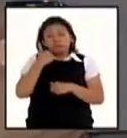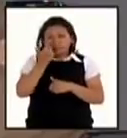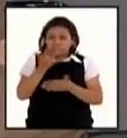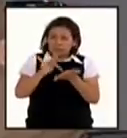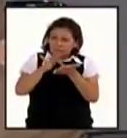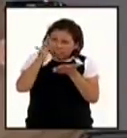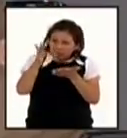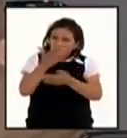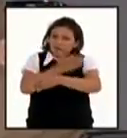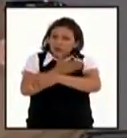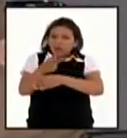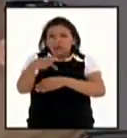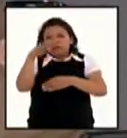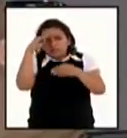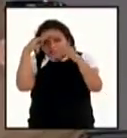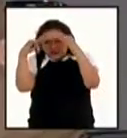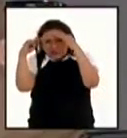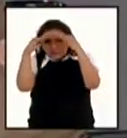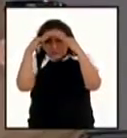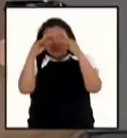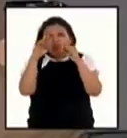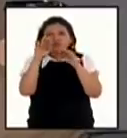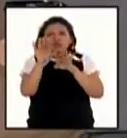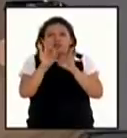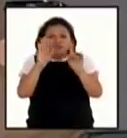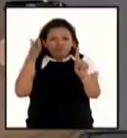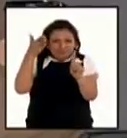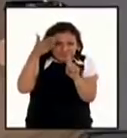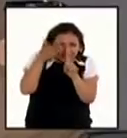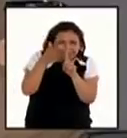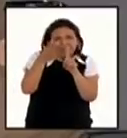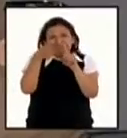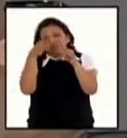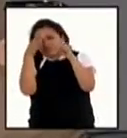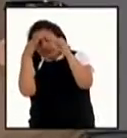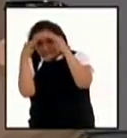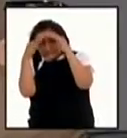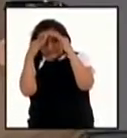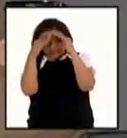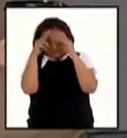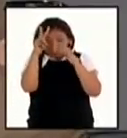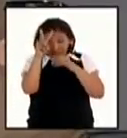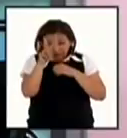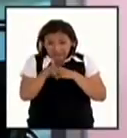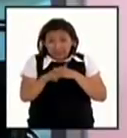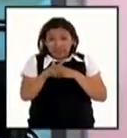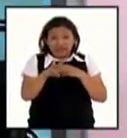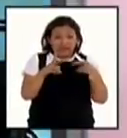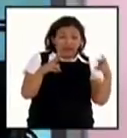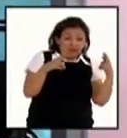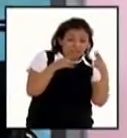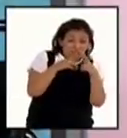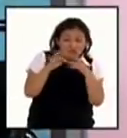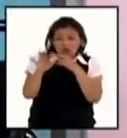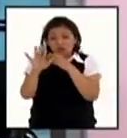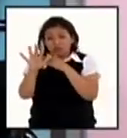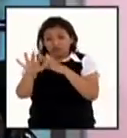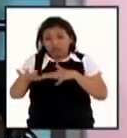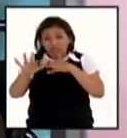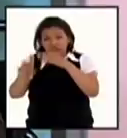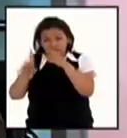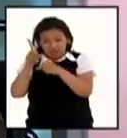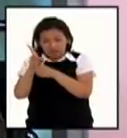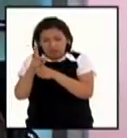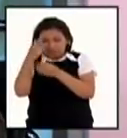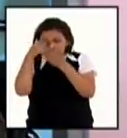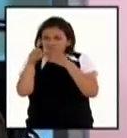reflexiones, tu trabajo en términos de esta reflexión profunda, de esta realidad que existe entre religión y sociedad. Creo que nadie como tú